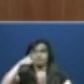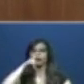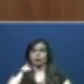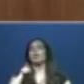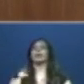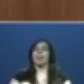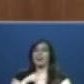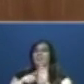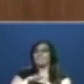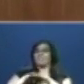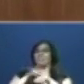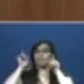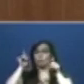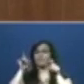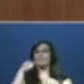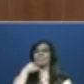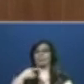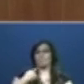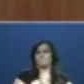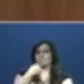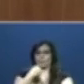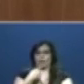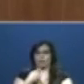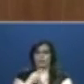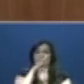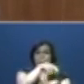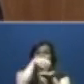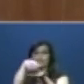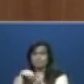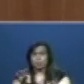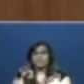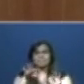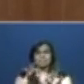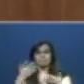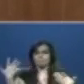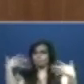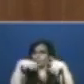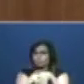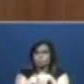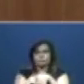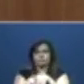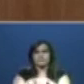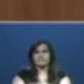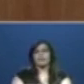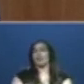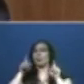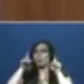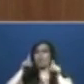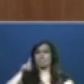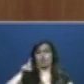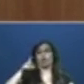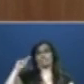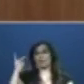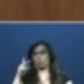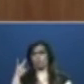educativa establece la necesidad de impartir en centros específicos integrados toda la educación secundaria obligatoria hemos